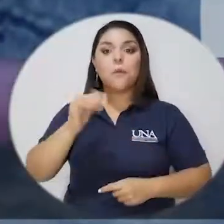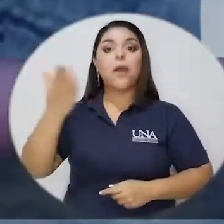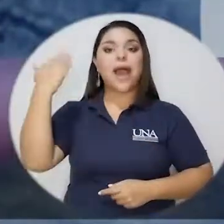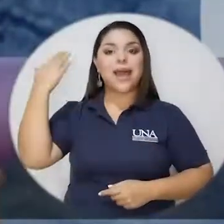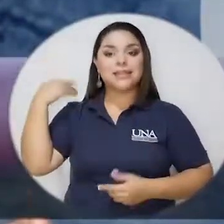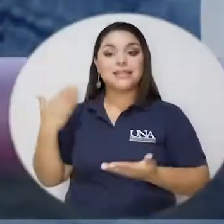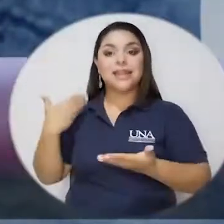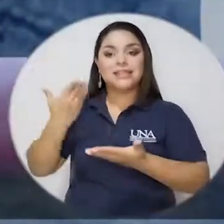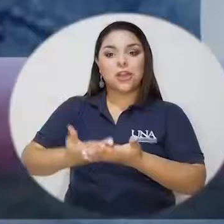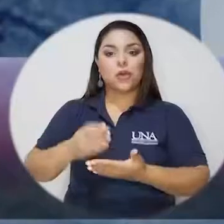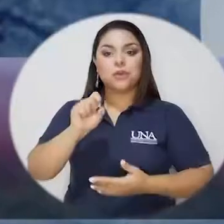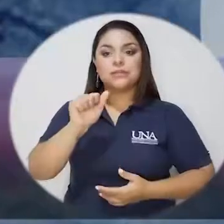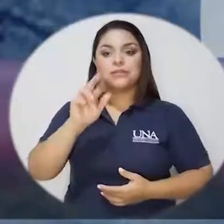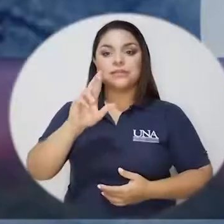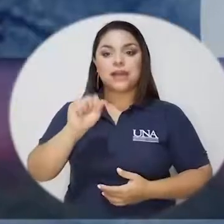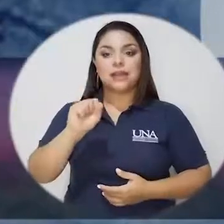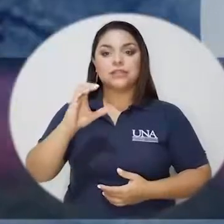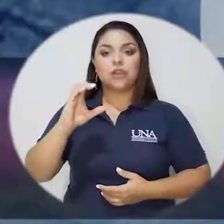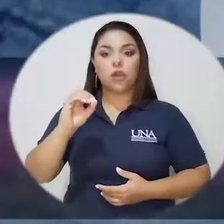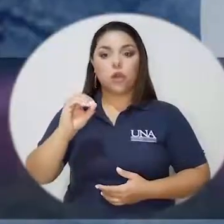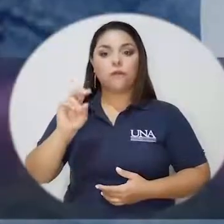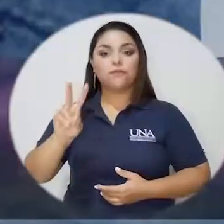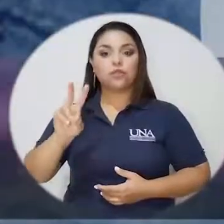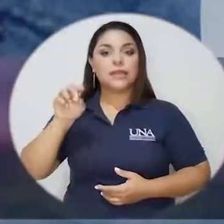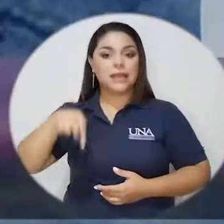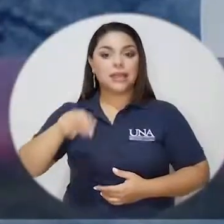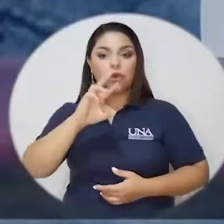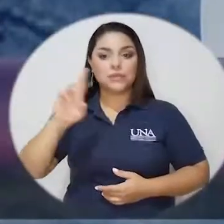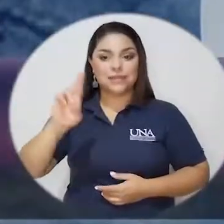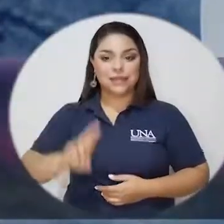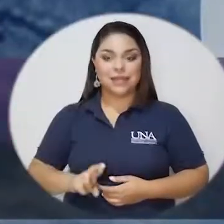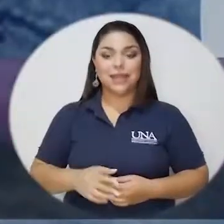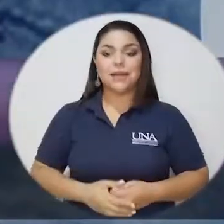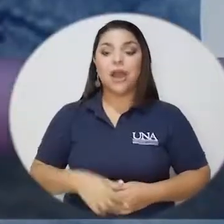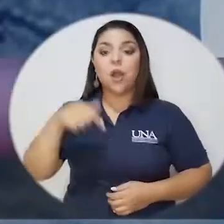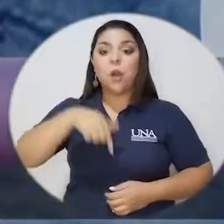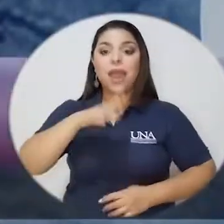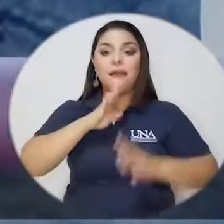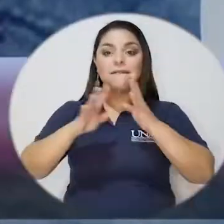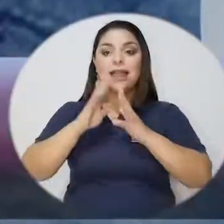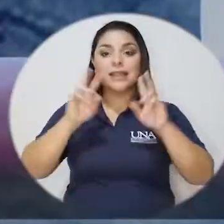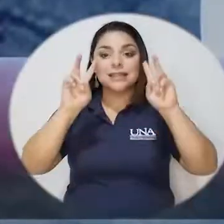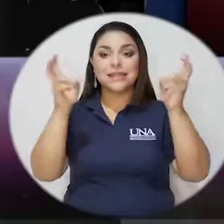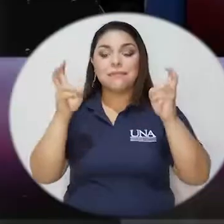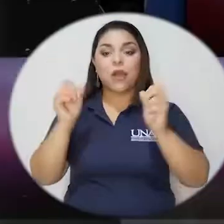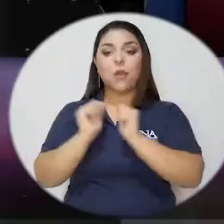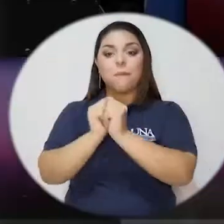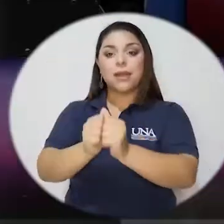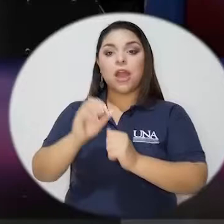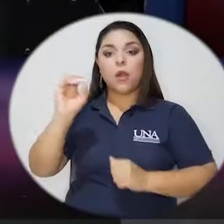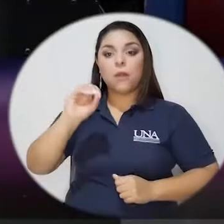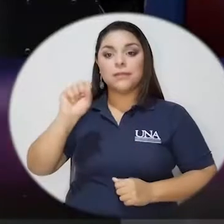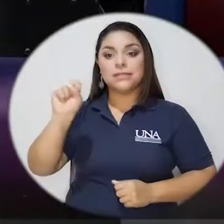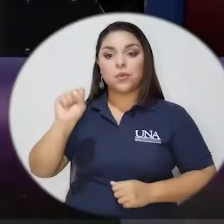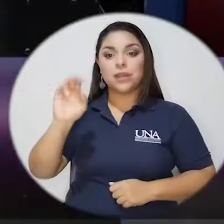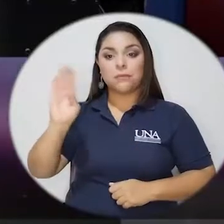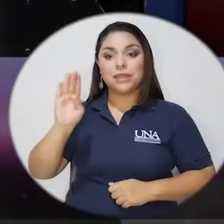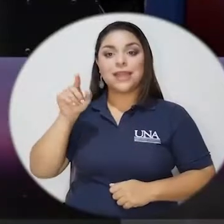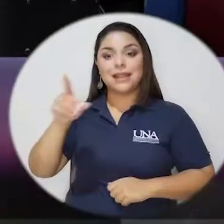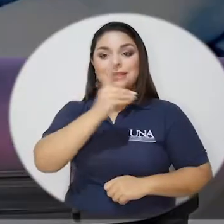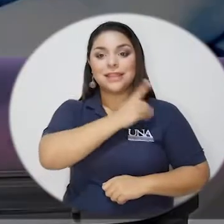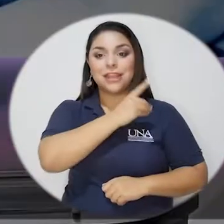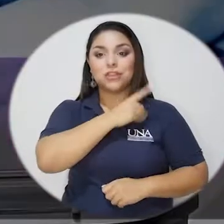como antes de la llegada del SARS-CoV-2 a Costa Rica. Para hablar de ese tema nos acompaña en esta oportunidad el doctor Olman Segura Bonilla, quien es